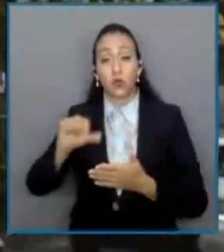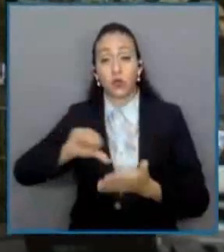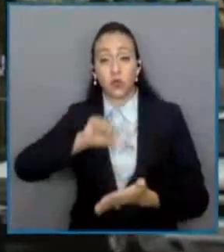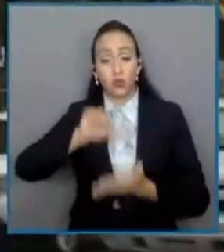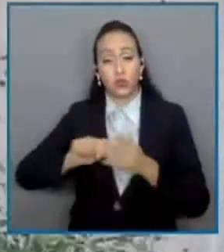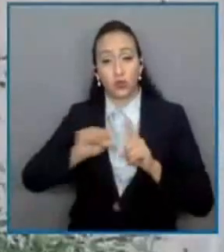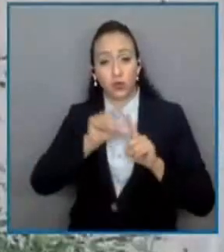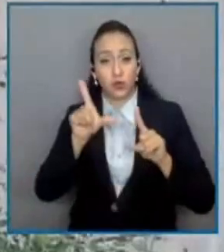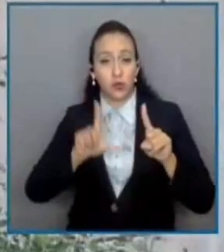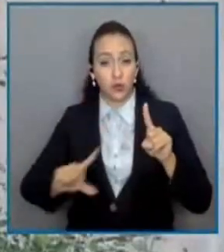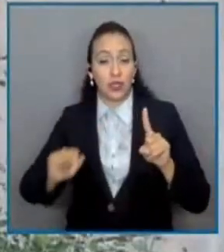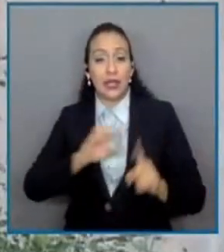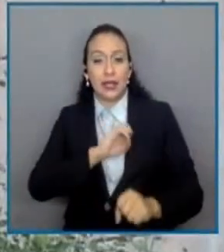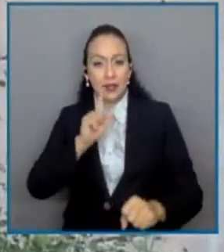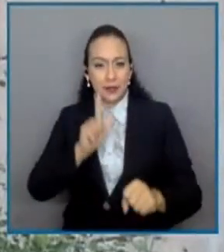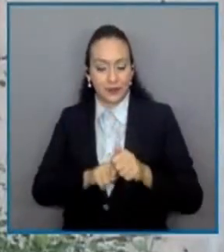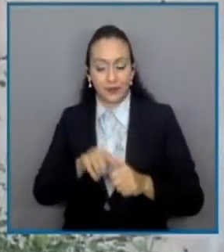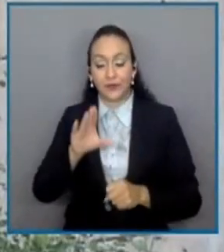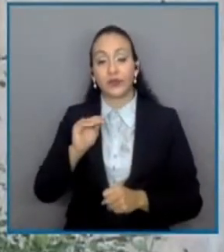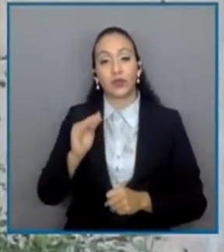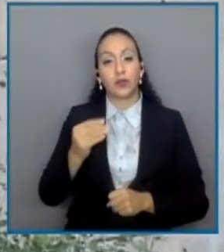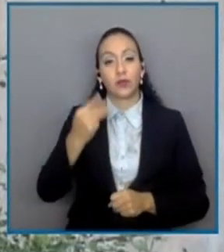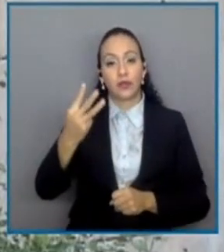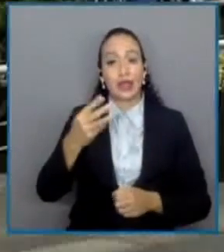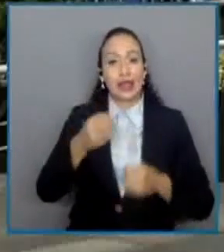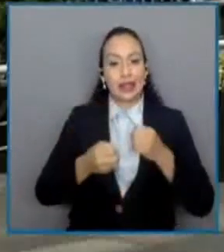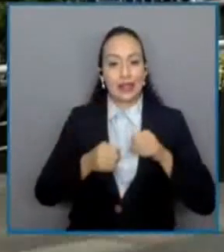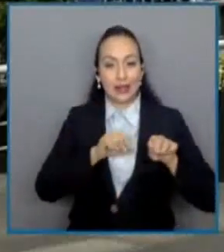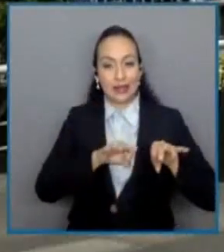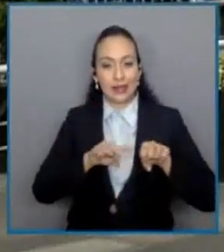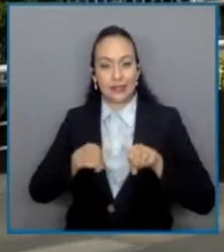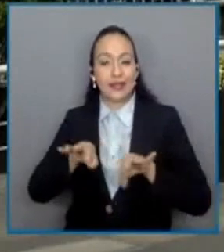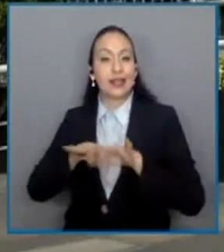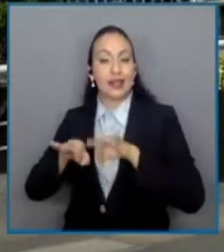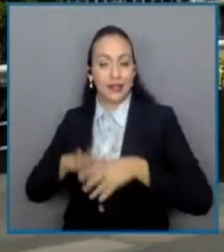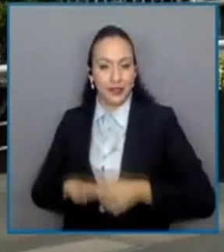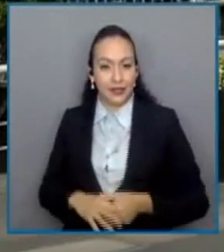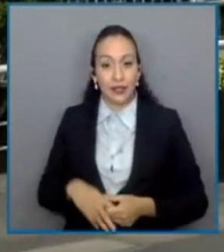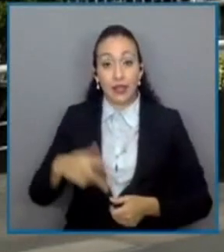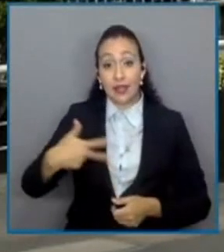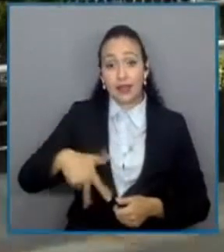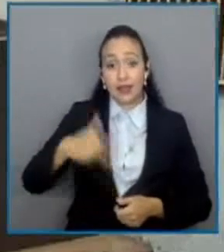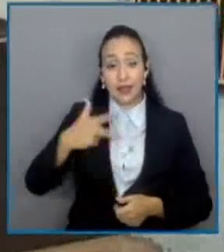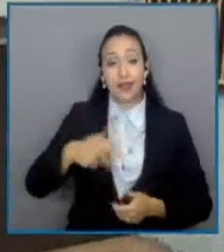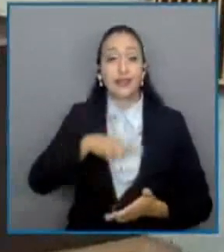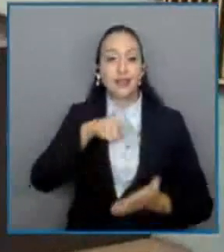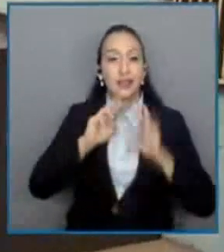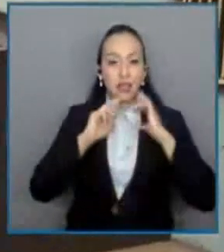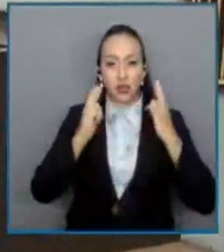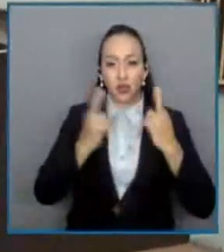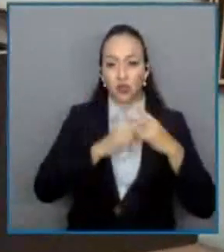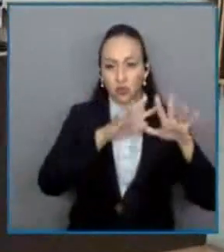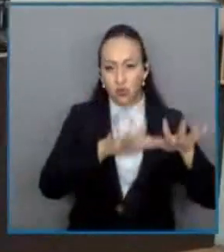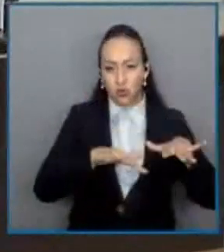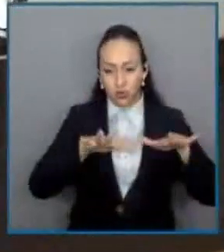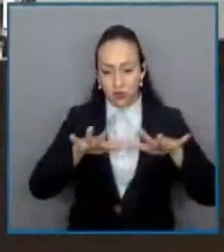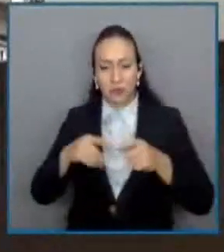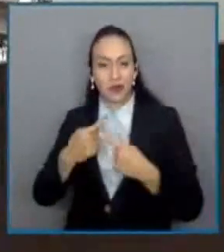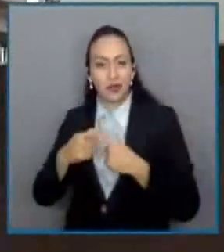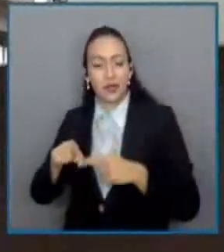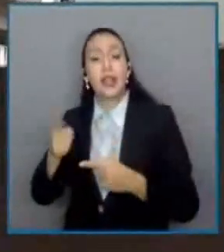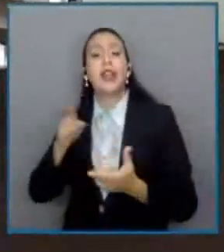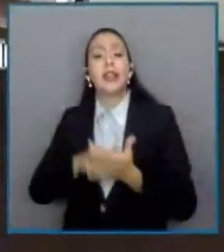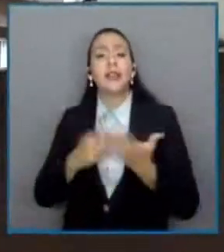especializado, 93 tribunales laborales federales y 13 plenos de circuito, en los que imparten justicia